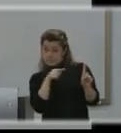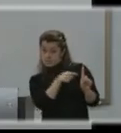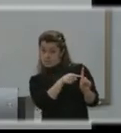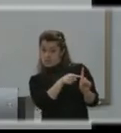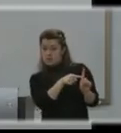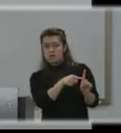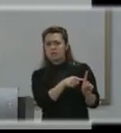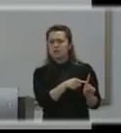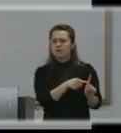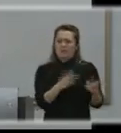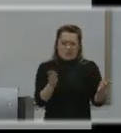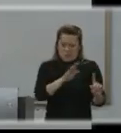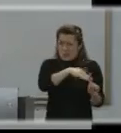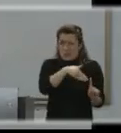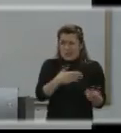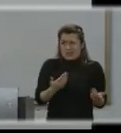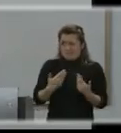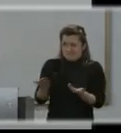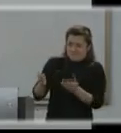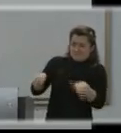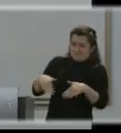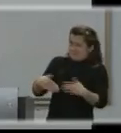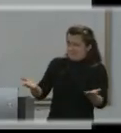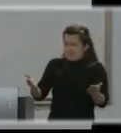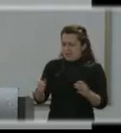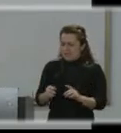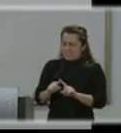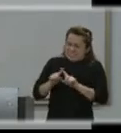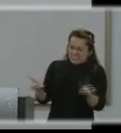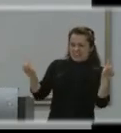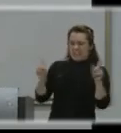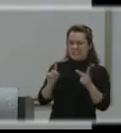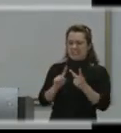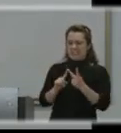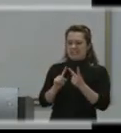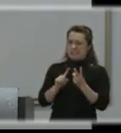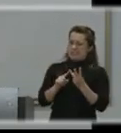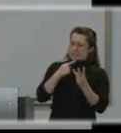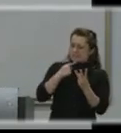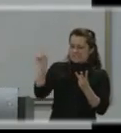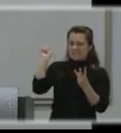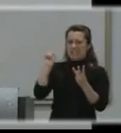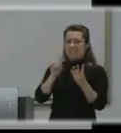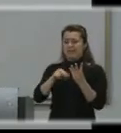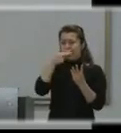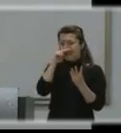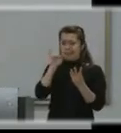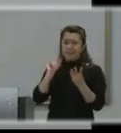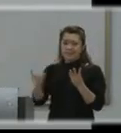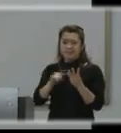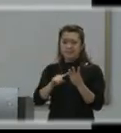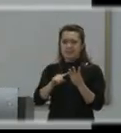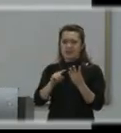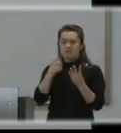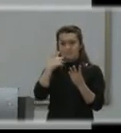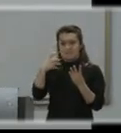es inexistente o diferente o especial, infantilización eterna, hipersexualidad.